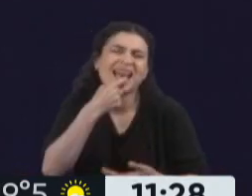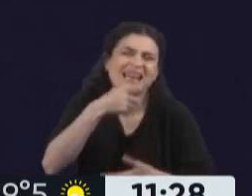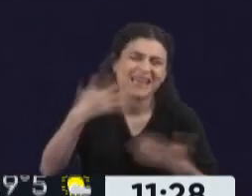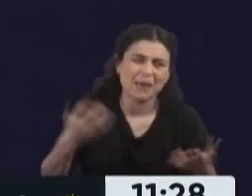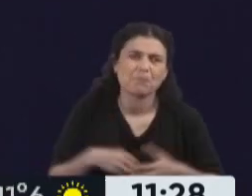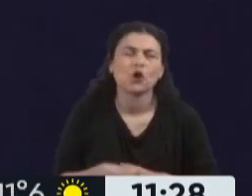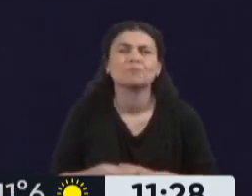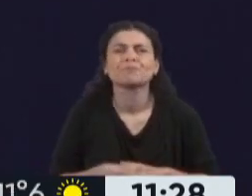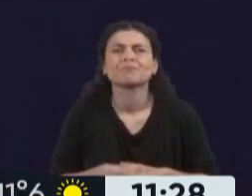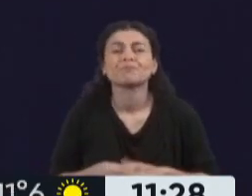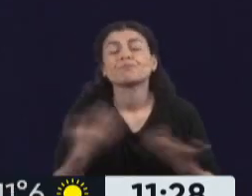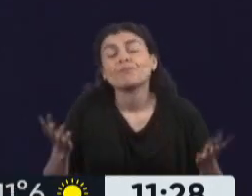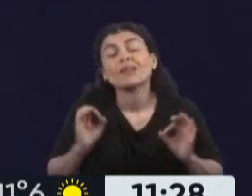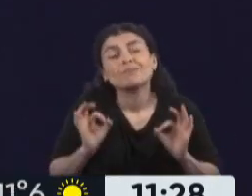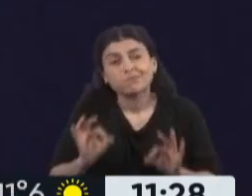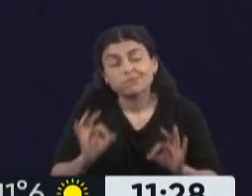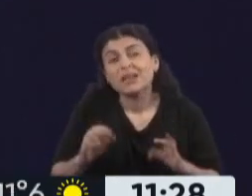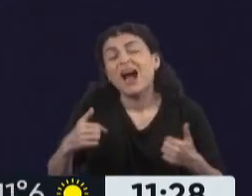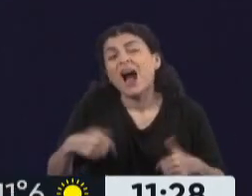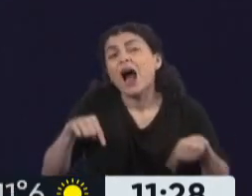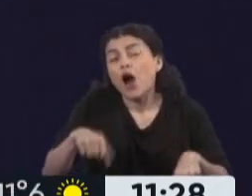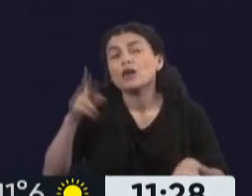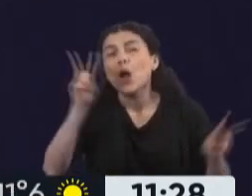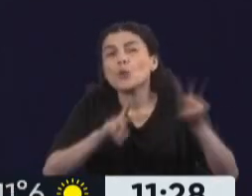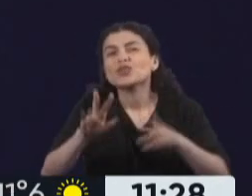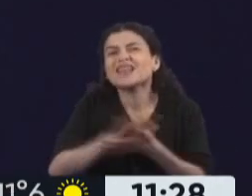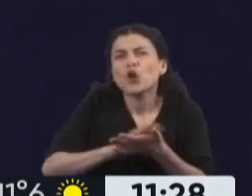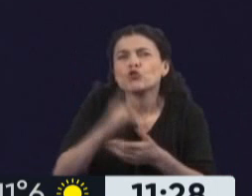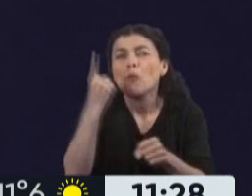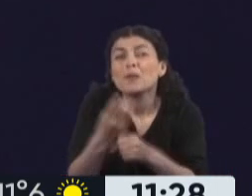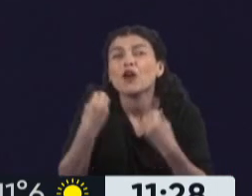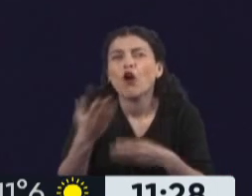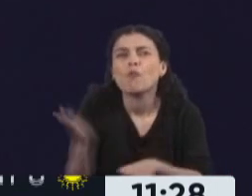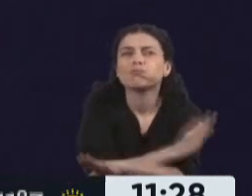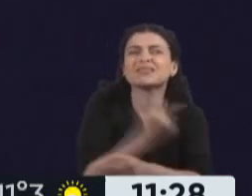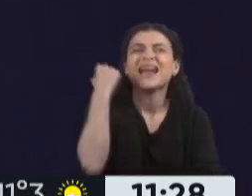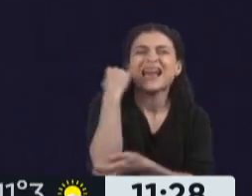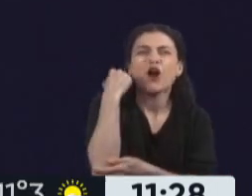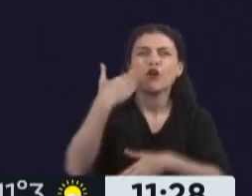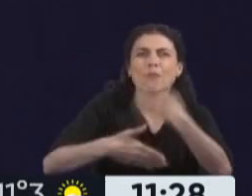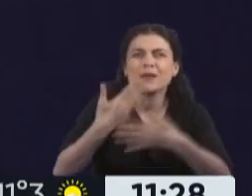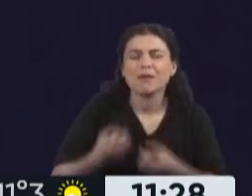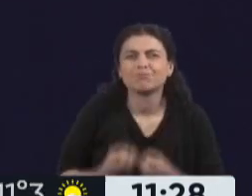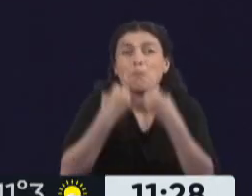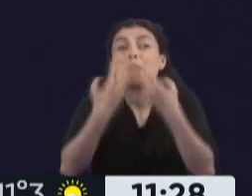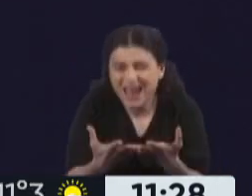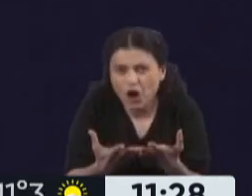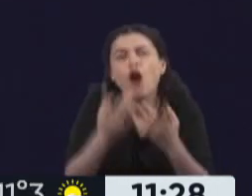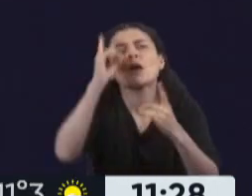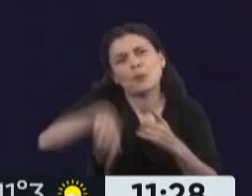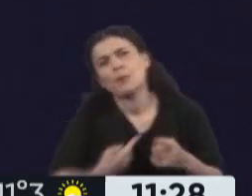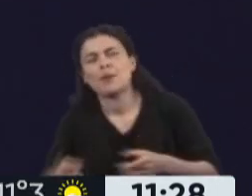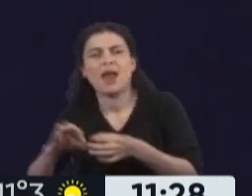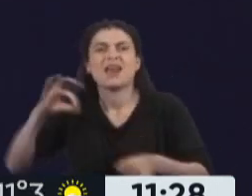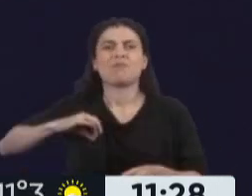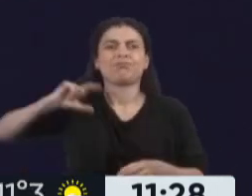de comensales. Dicho esto, la solución es creciendo. Por lo que todo lo que hacemos es